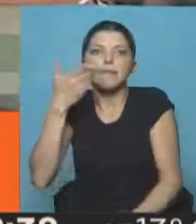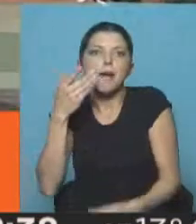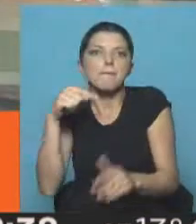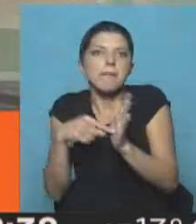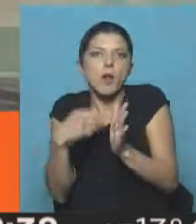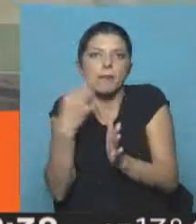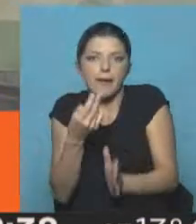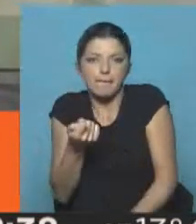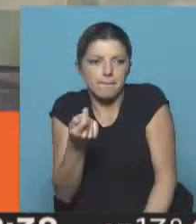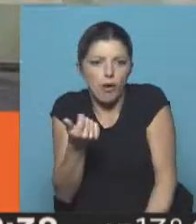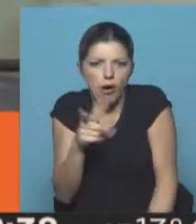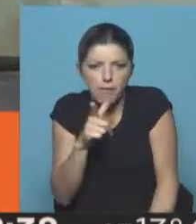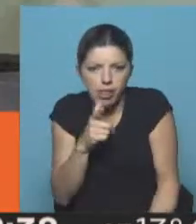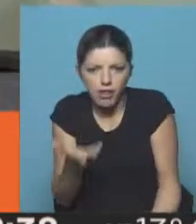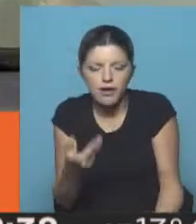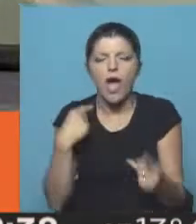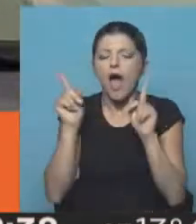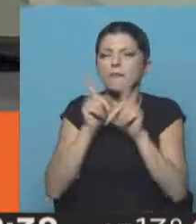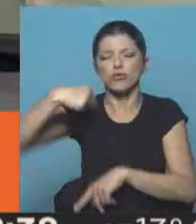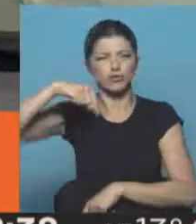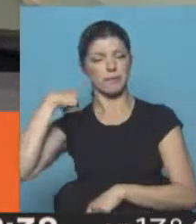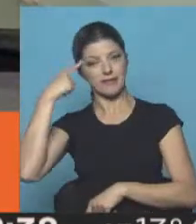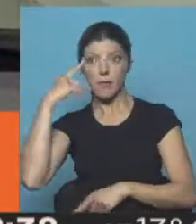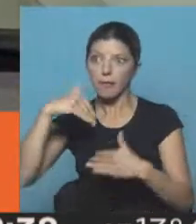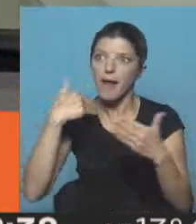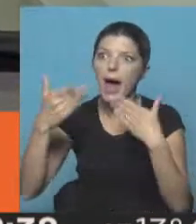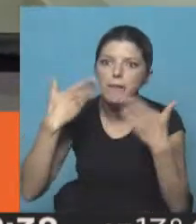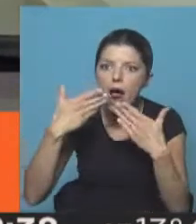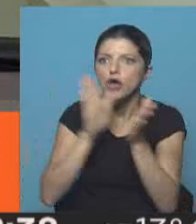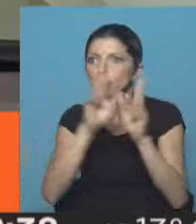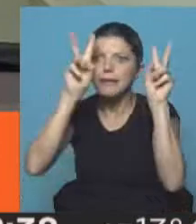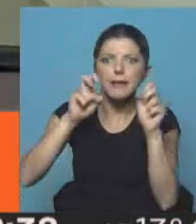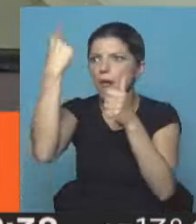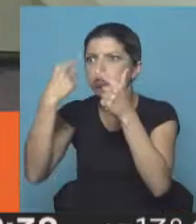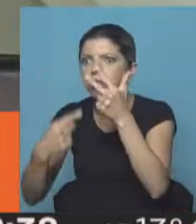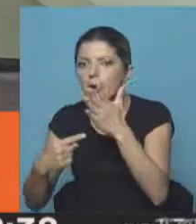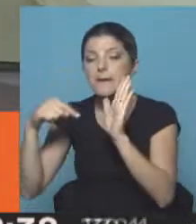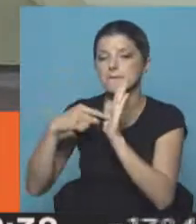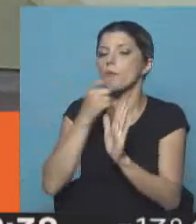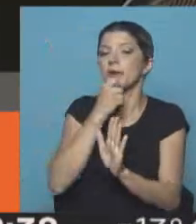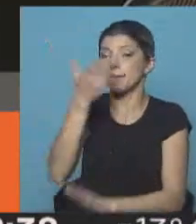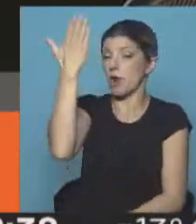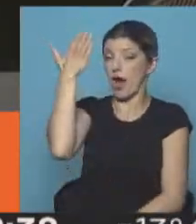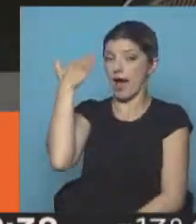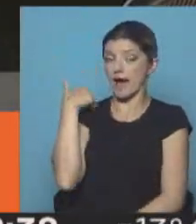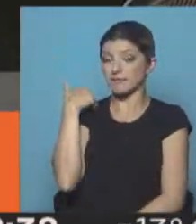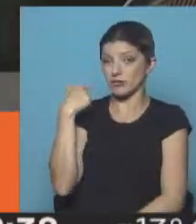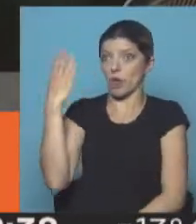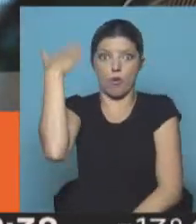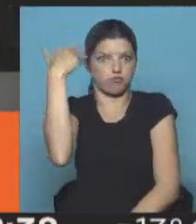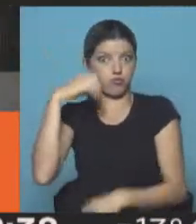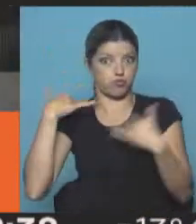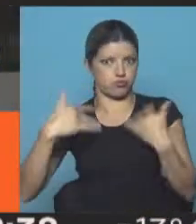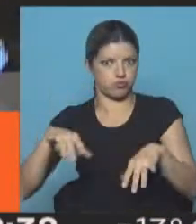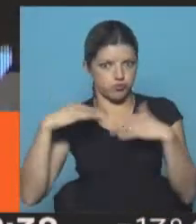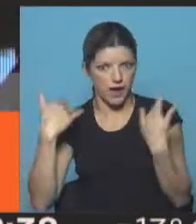estamos esperando que se digan muchas cosas. Hemos tenido convenciones maravillosas en donde olía a azufre, por ejemplo, y eso a los